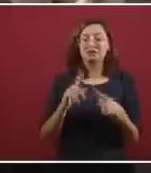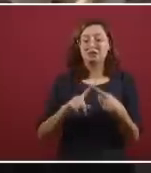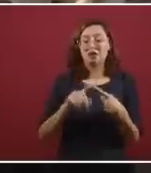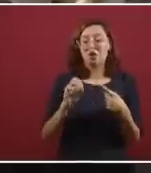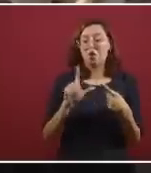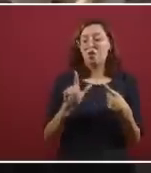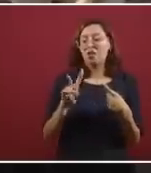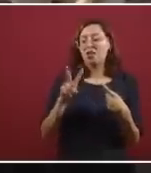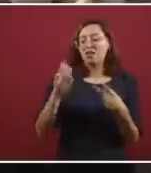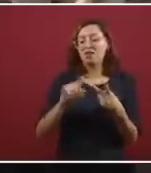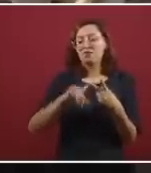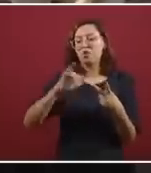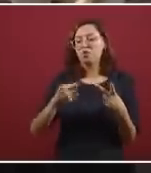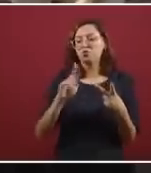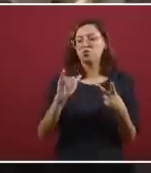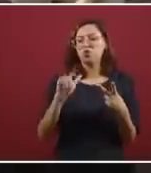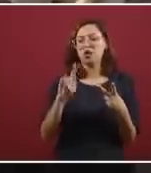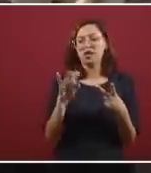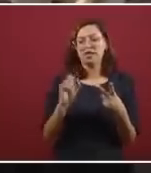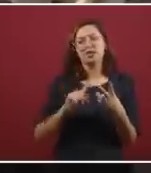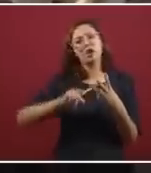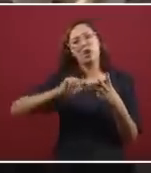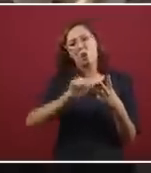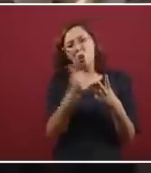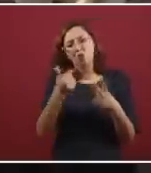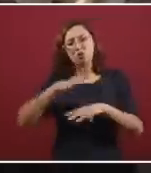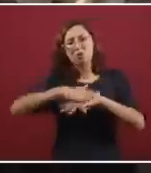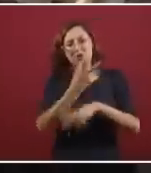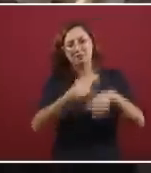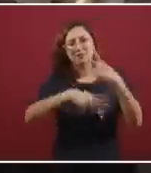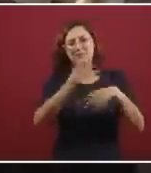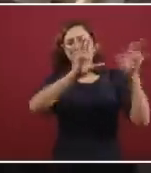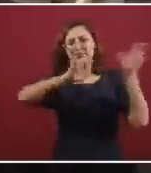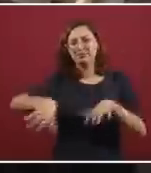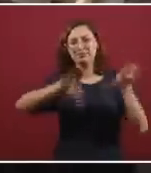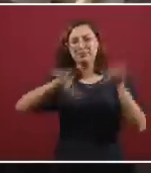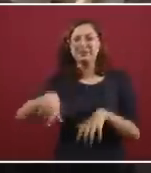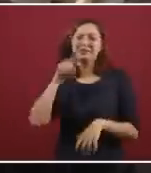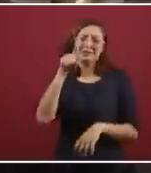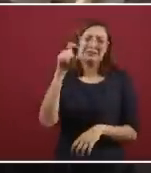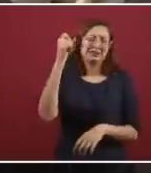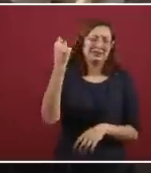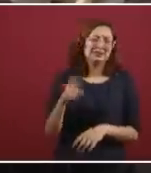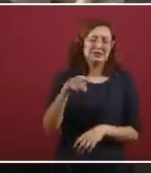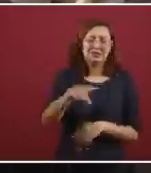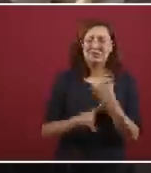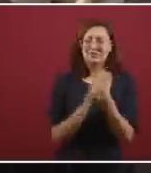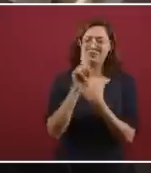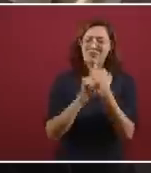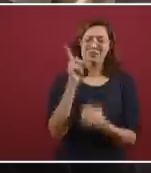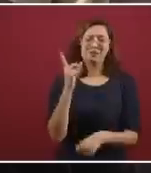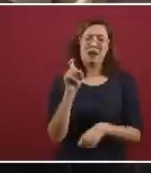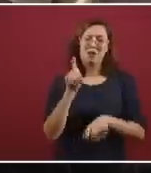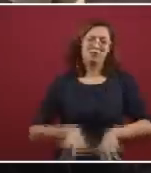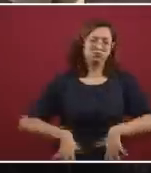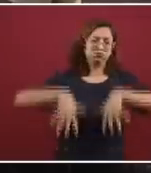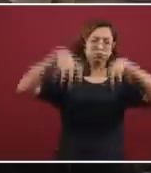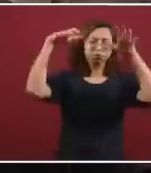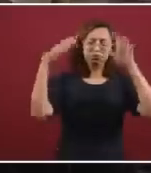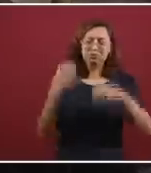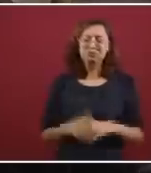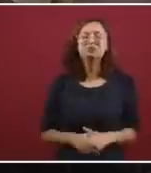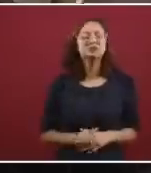y es tenemos a otro más que está acercándose entonces está viviendo sinaloa problemas difíciles en inundaciones